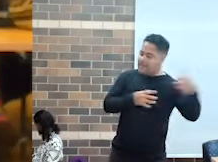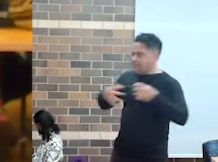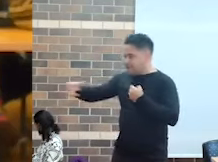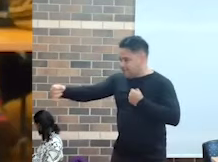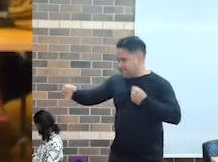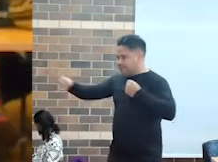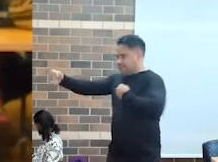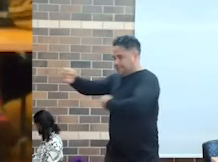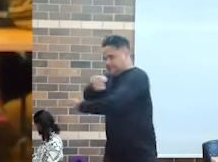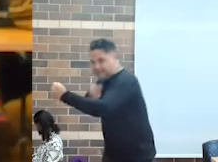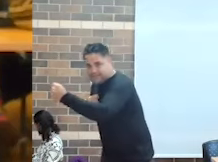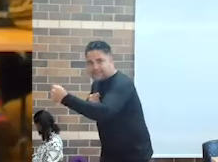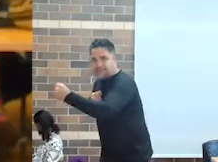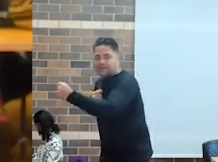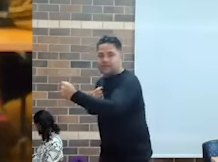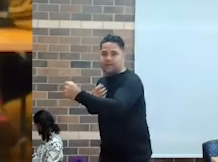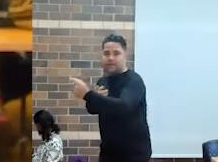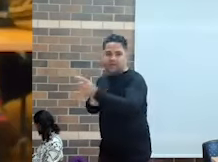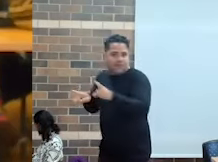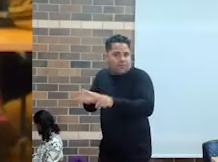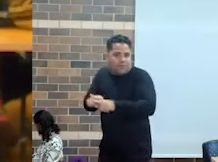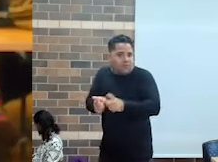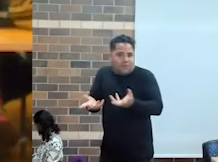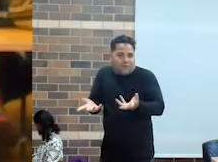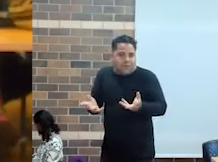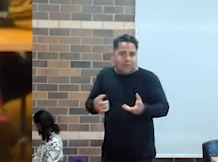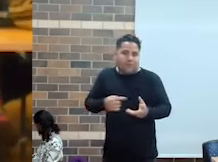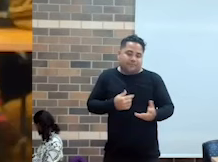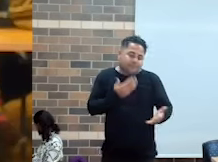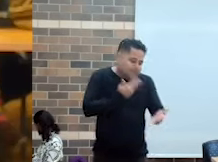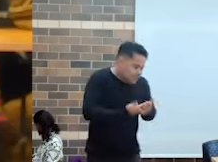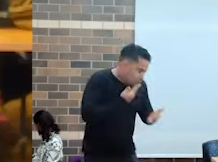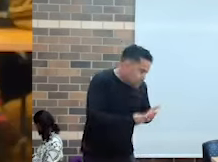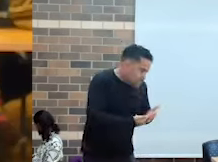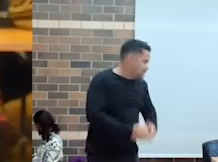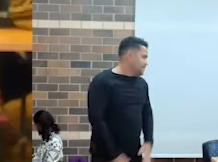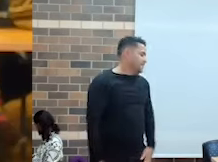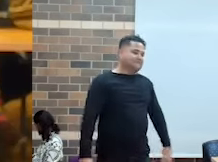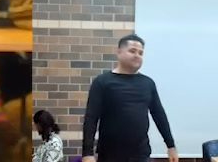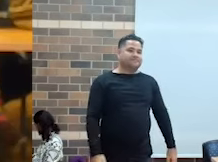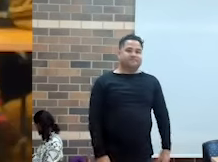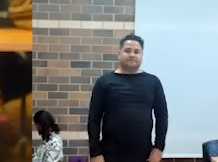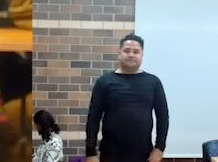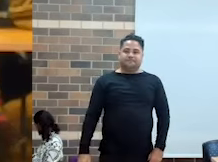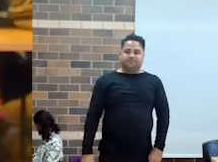ese detallito de ponerse en el otro lado. Muchas gracias.